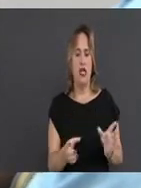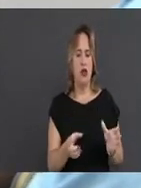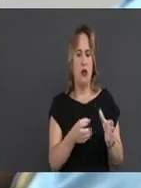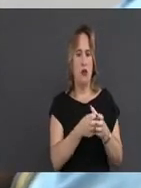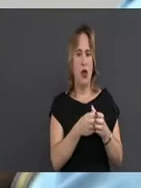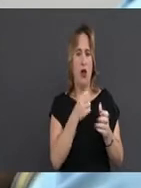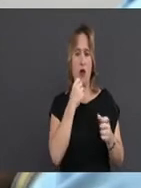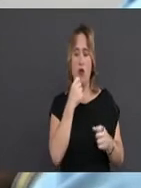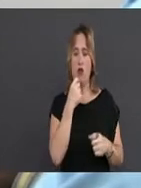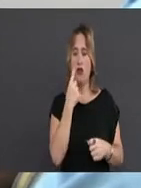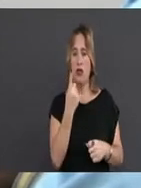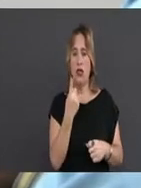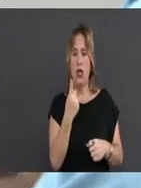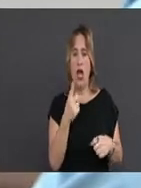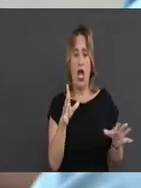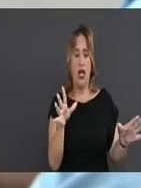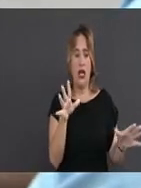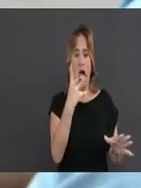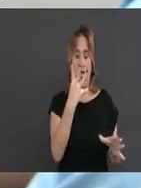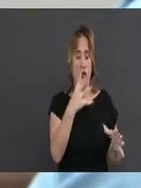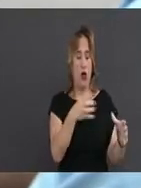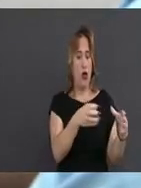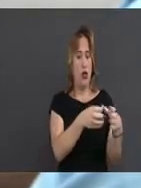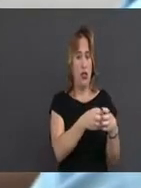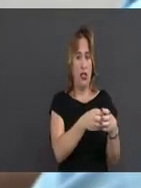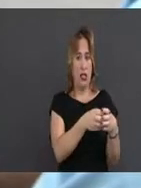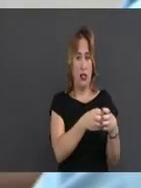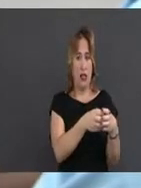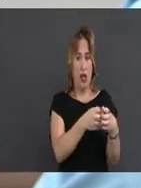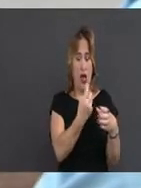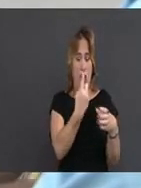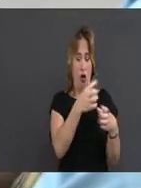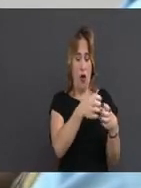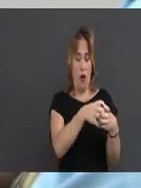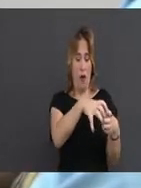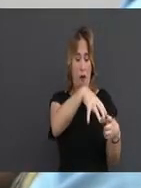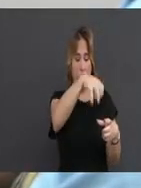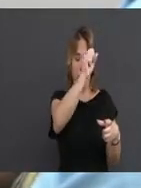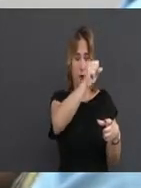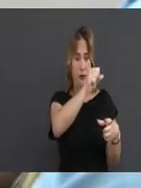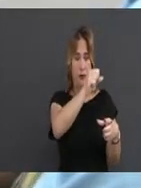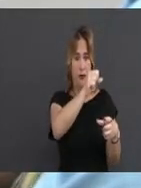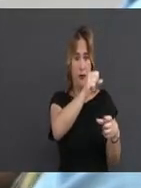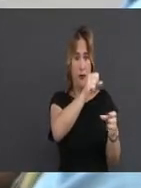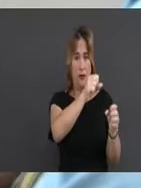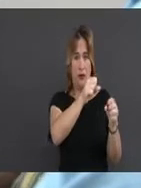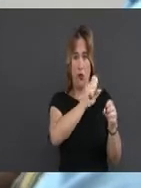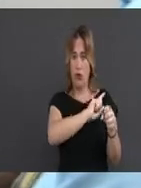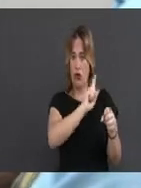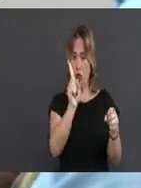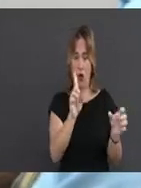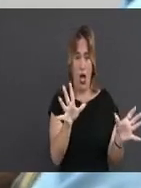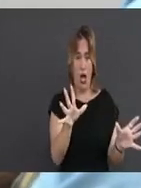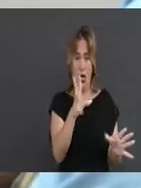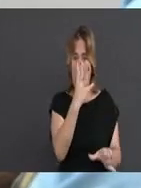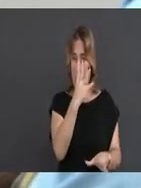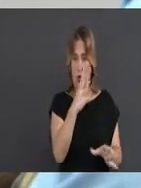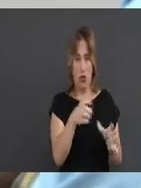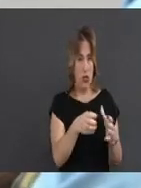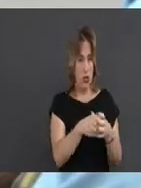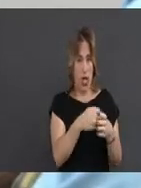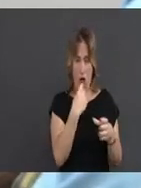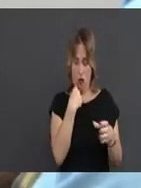un día tiene 14 horas, para resumirlo más o menos, de afectación planificada, nunca ha llegado a las 14 horas, ni